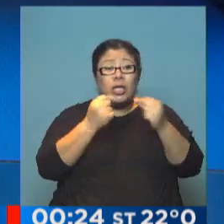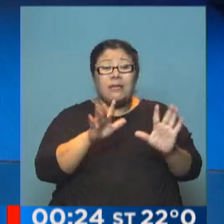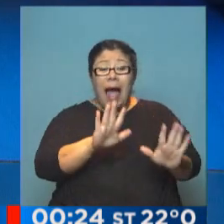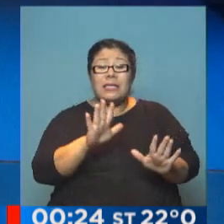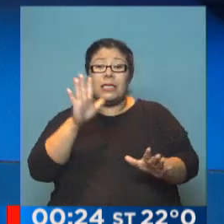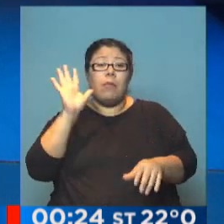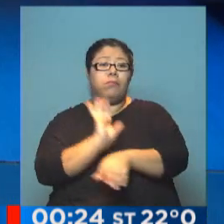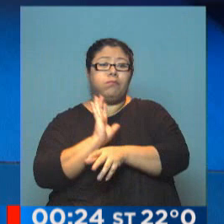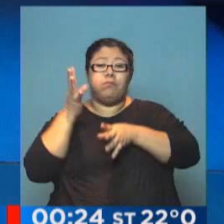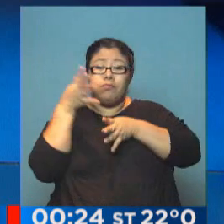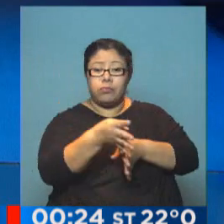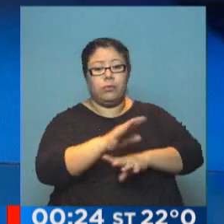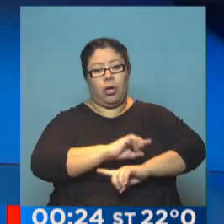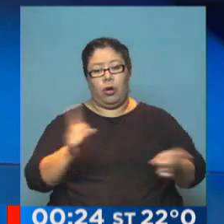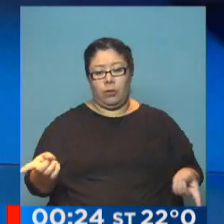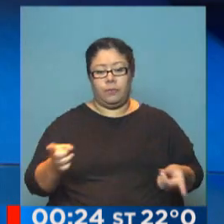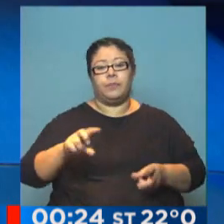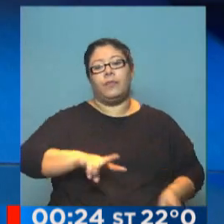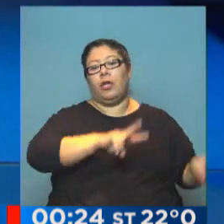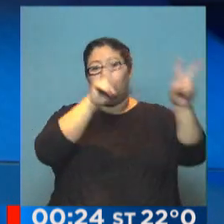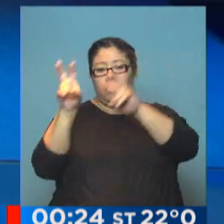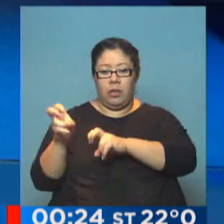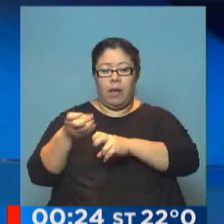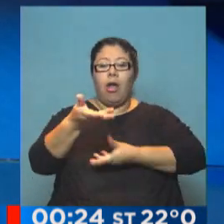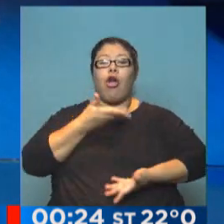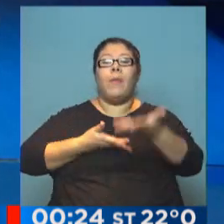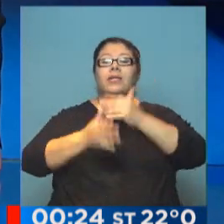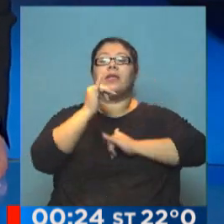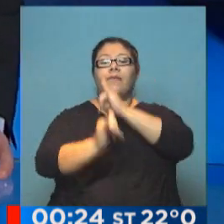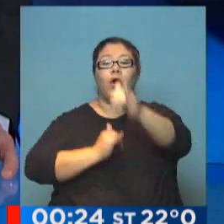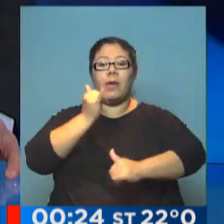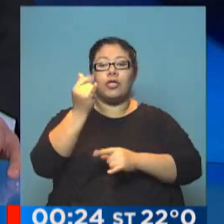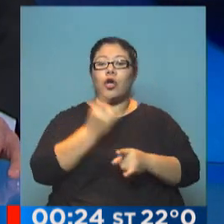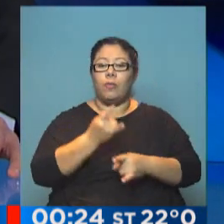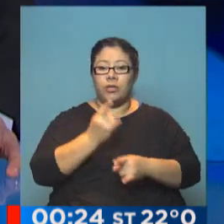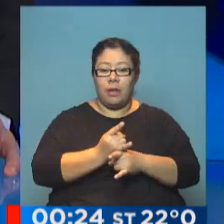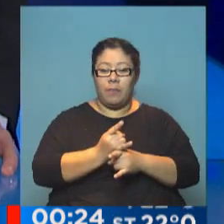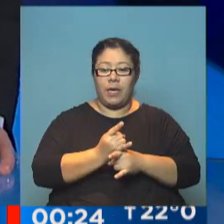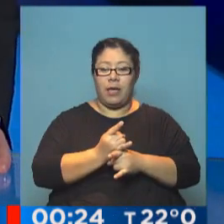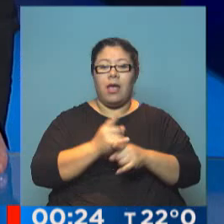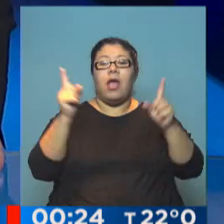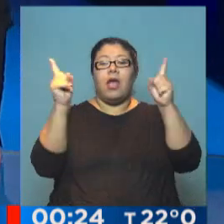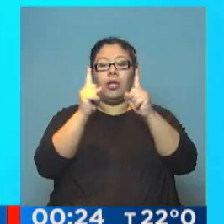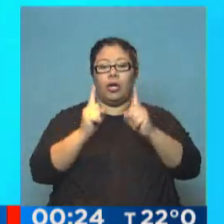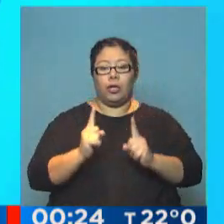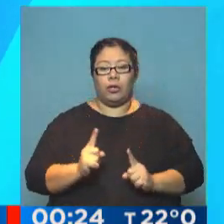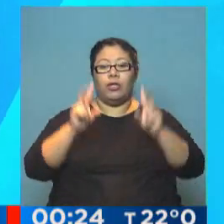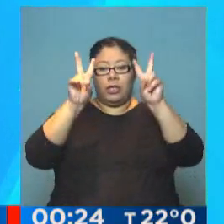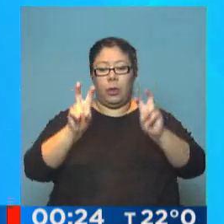el diálogo el mejor de los caminos. Ahora sí, es tiempo de compartir más información. Como siempre, lo hacemos con la siguiente síntesis.